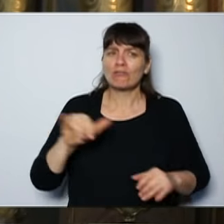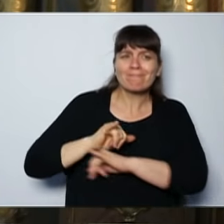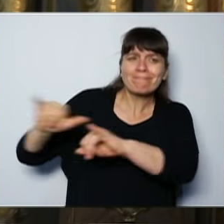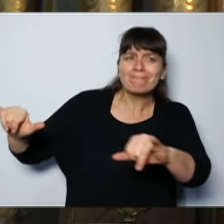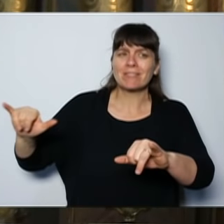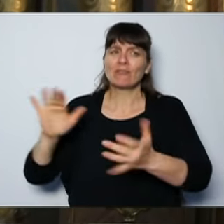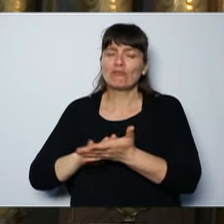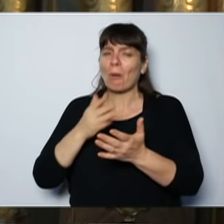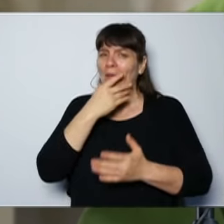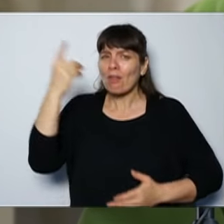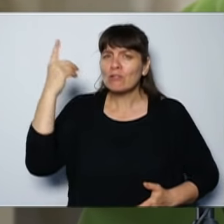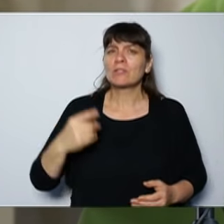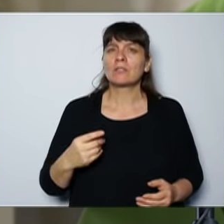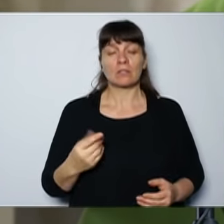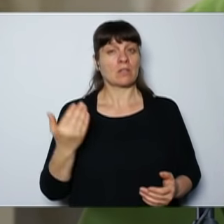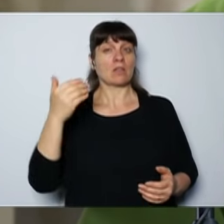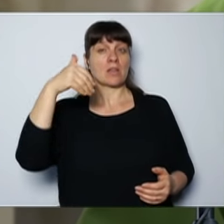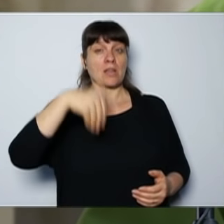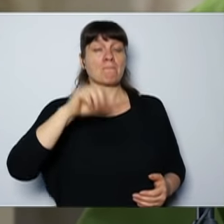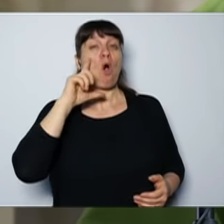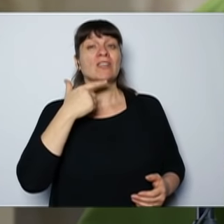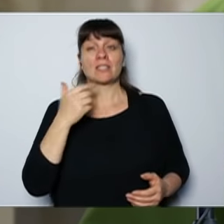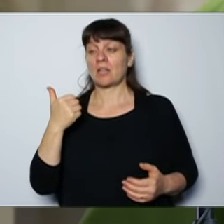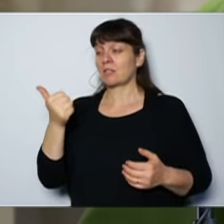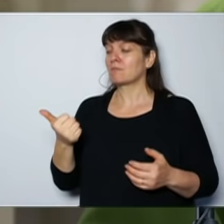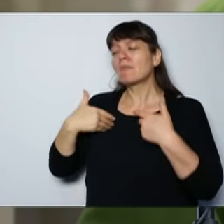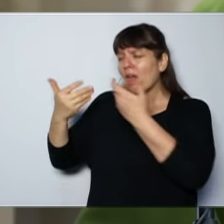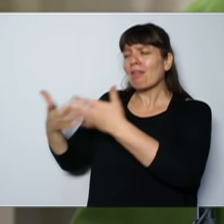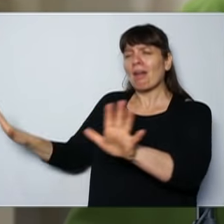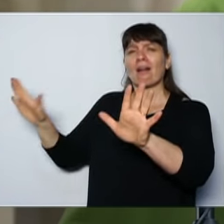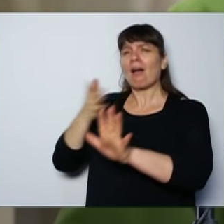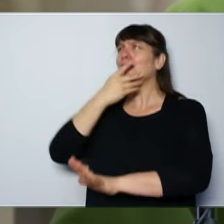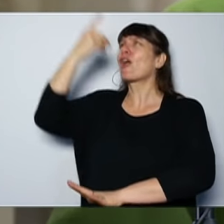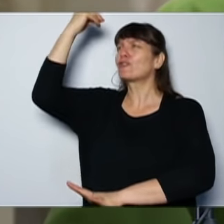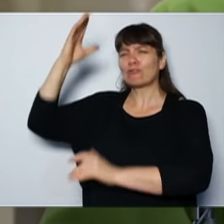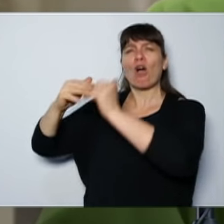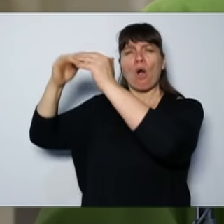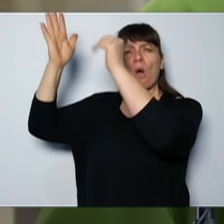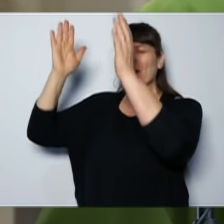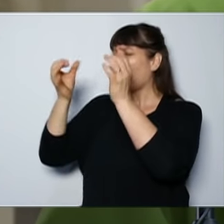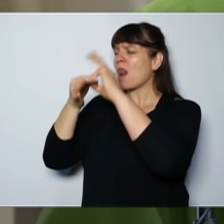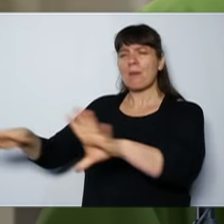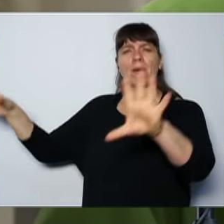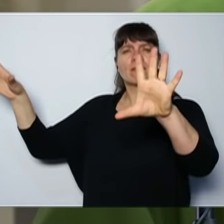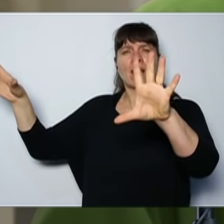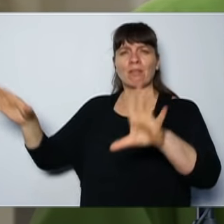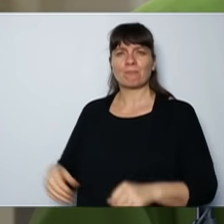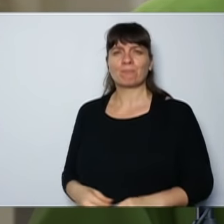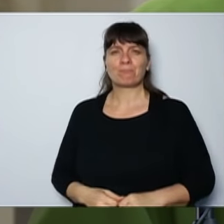Señor. Y Moisés deja que Dios obre con toda